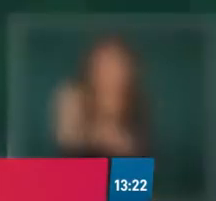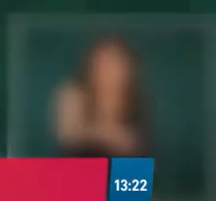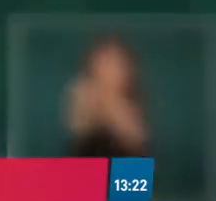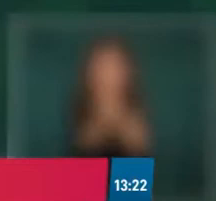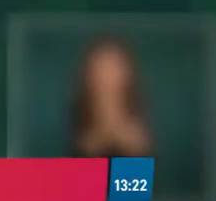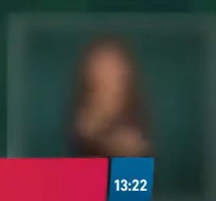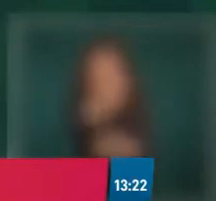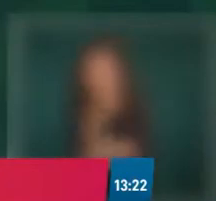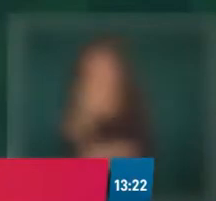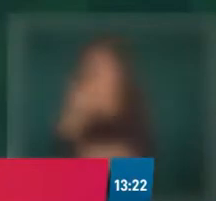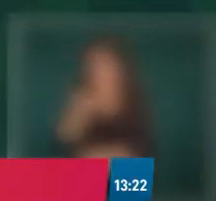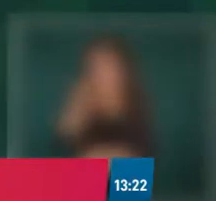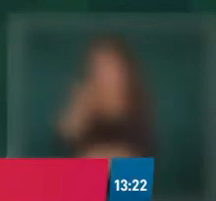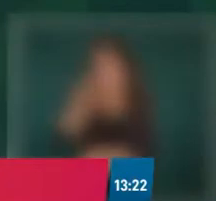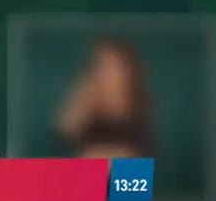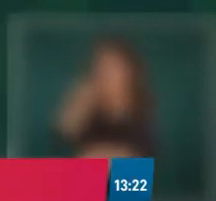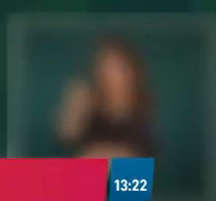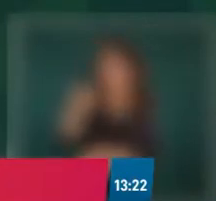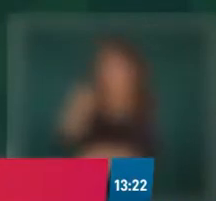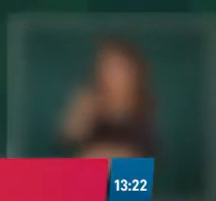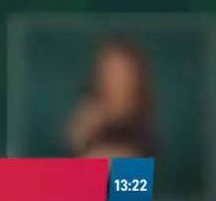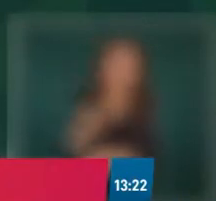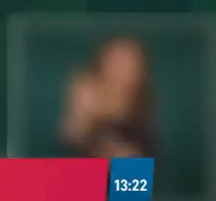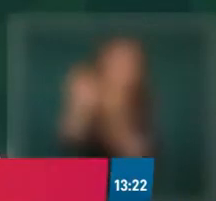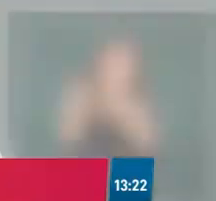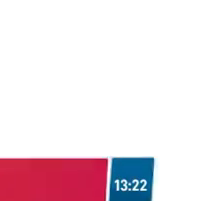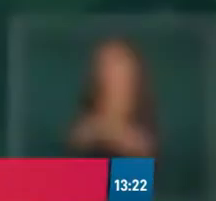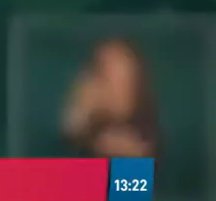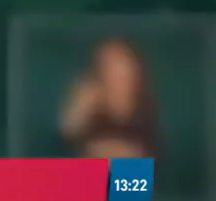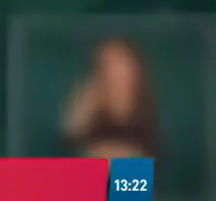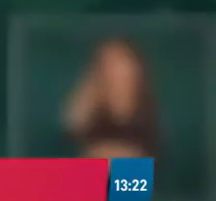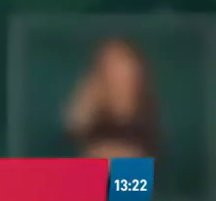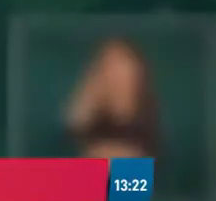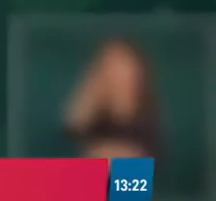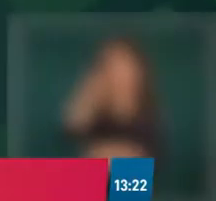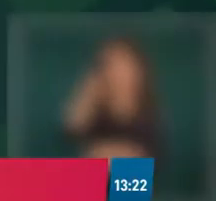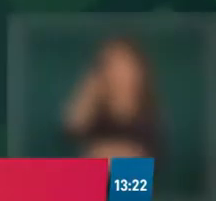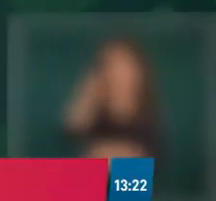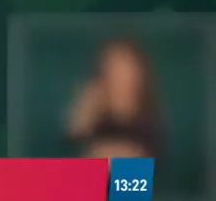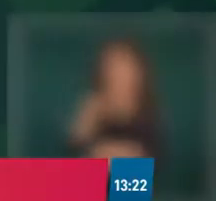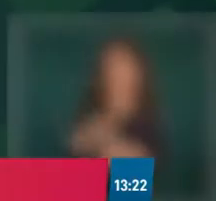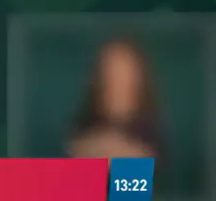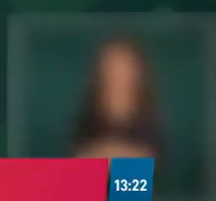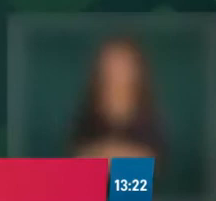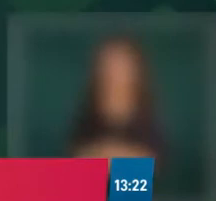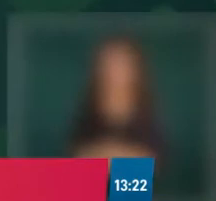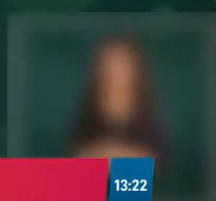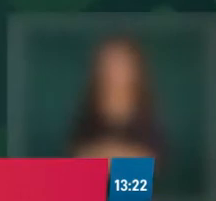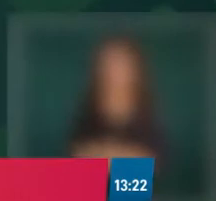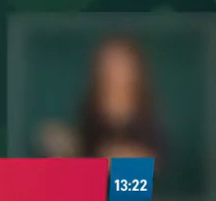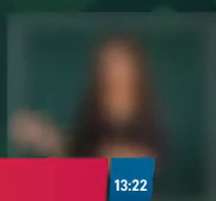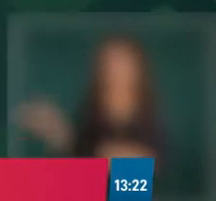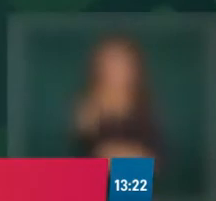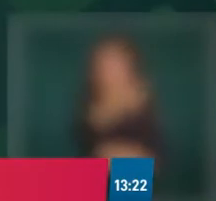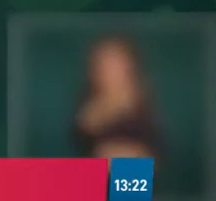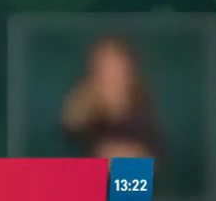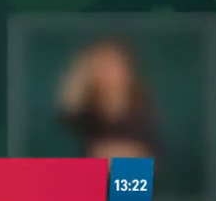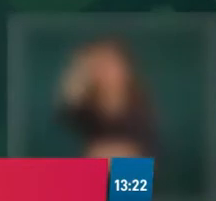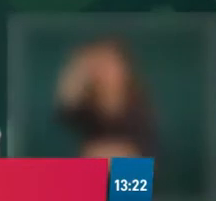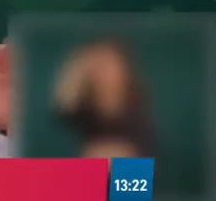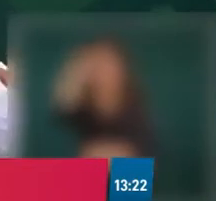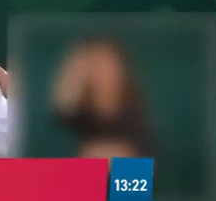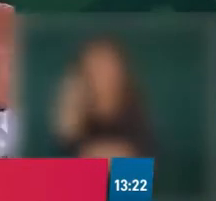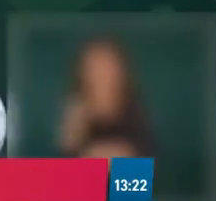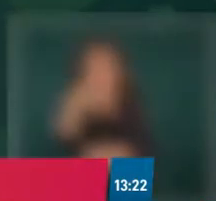ser como 2,000-3,000 millones de pesos de inversión. Decían, ¿para qué va Cadereyta?